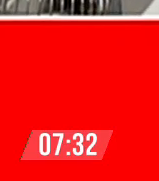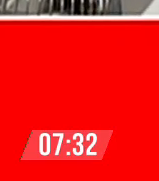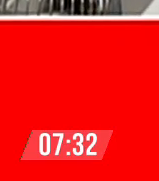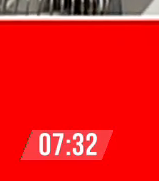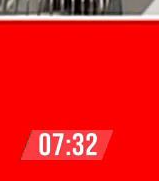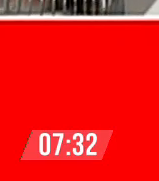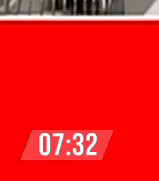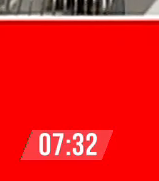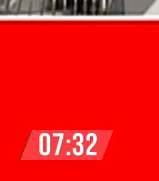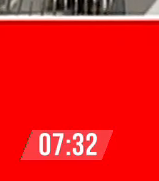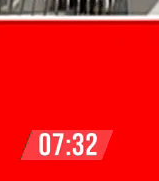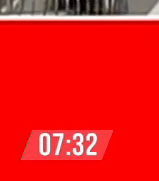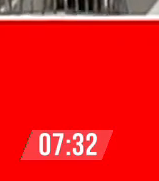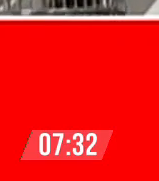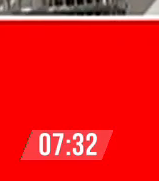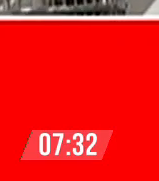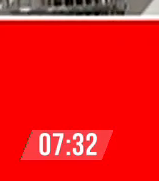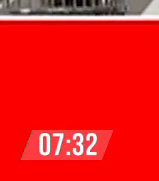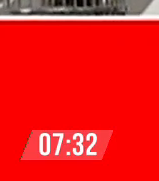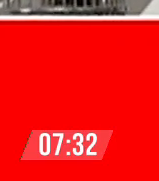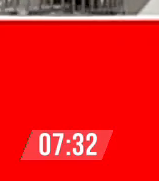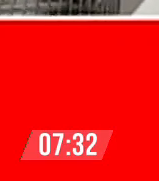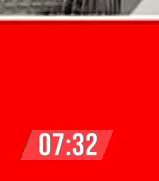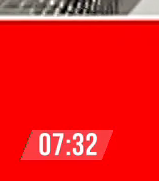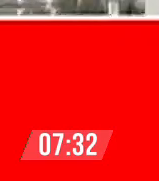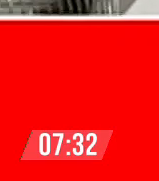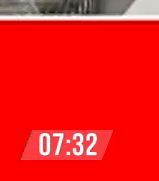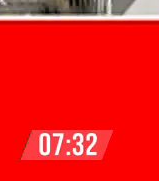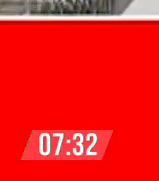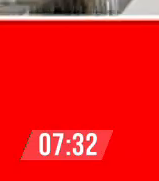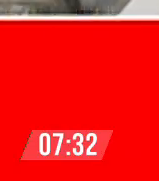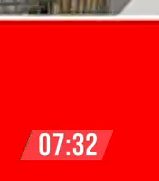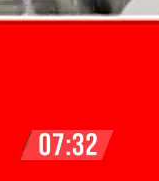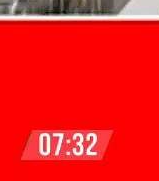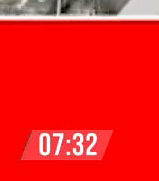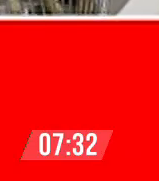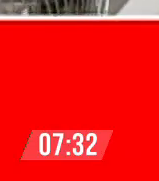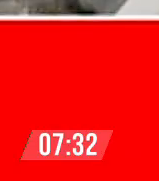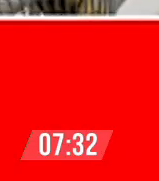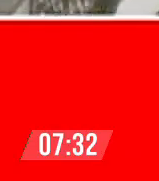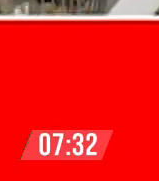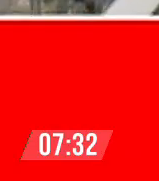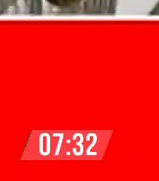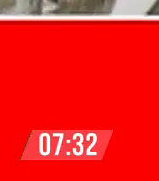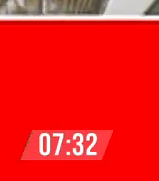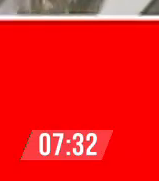en este momento se viene la serie y el número del tercer premio de 7 millones de colones.